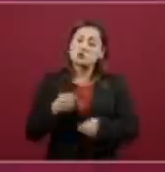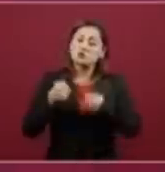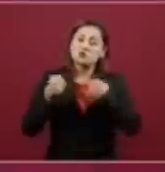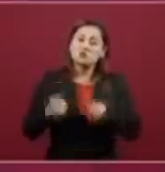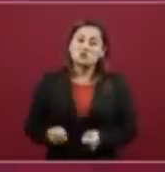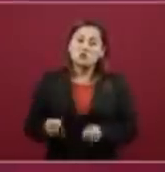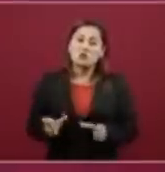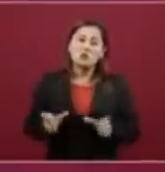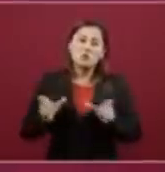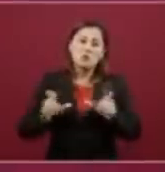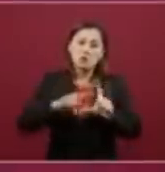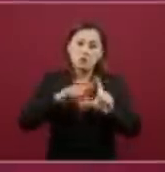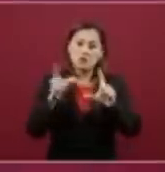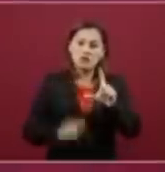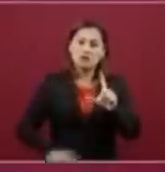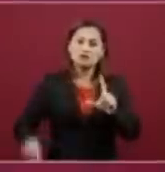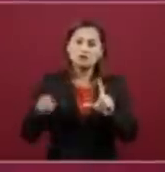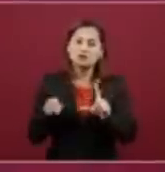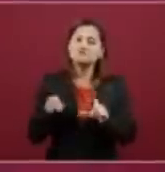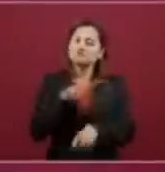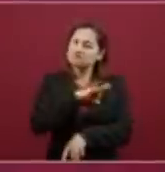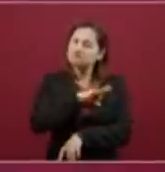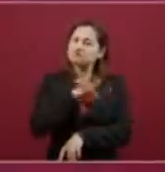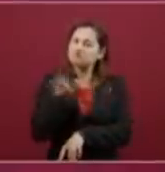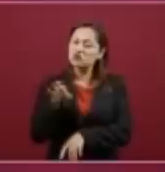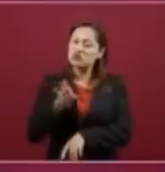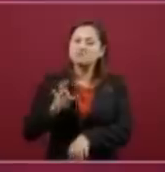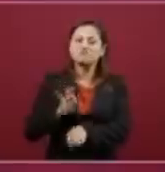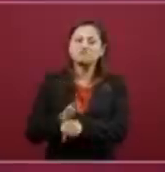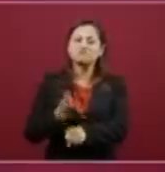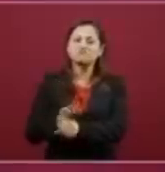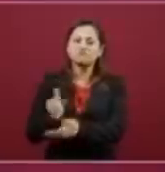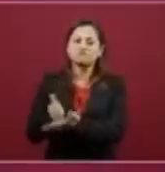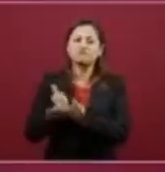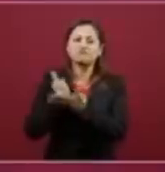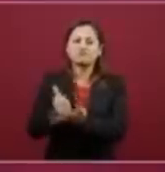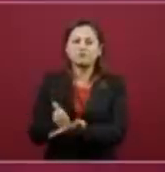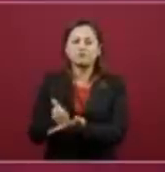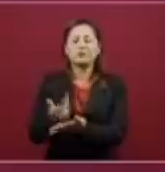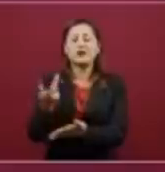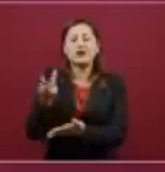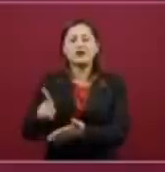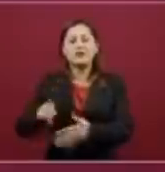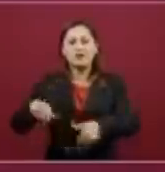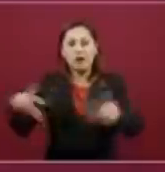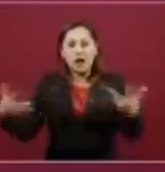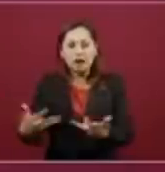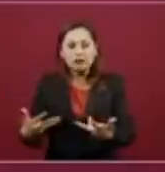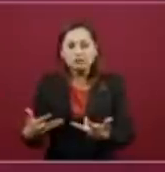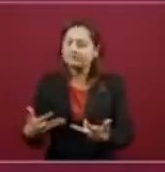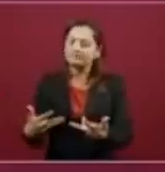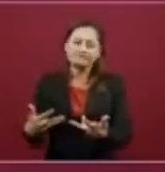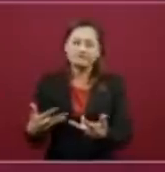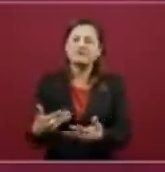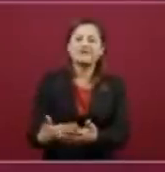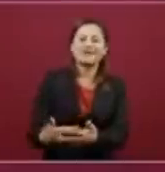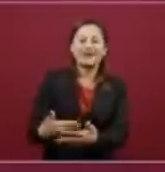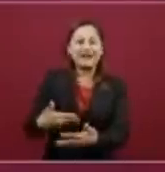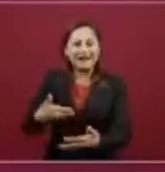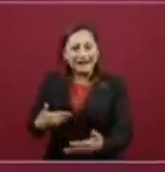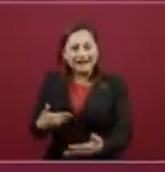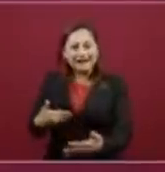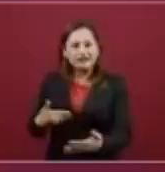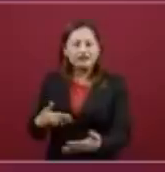enfrentar esa situación. Pero no queremos solamente quedarnos en la parte reactiva. Lo más importante es la parte preventiva